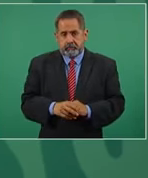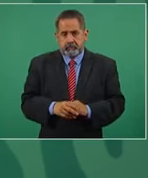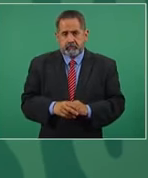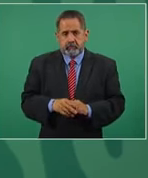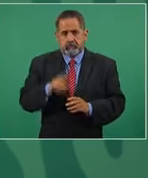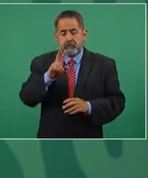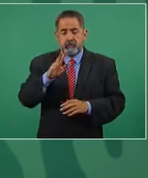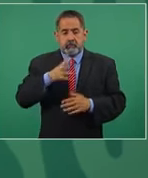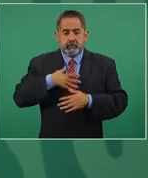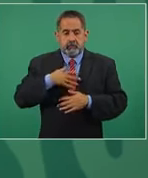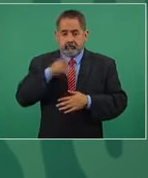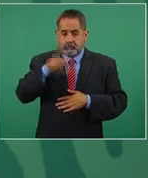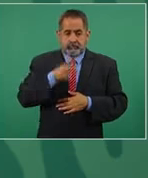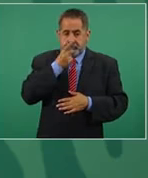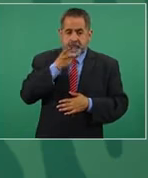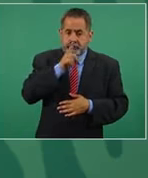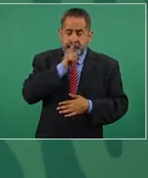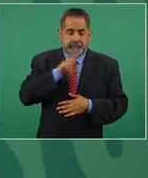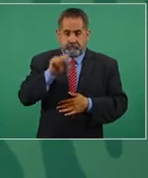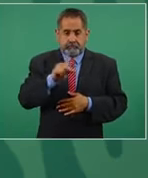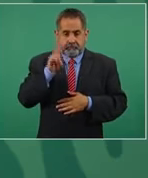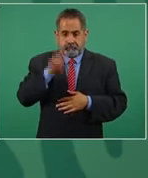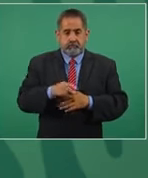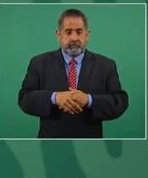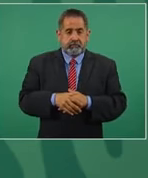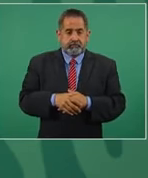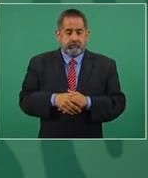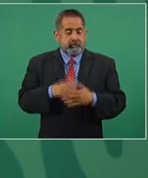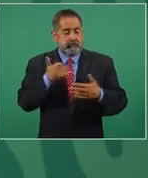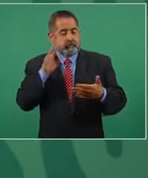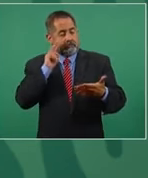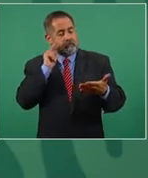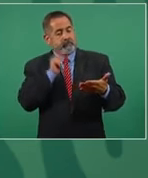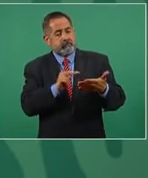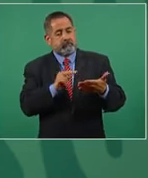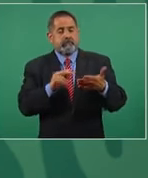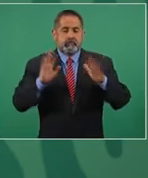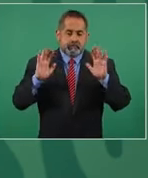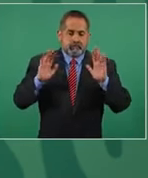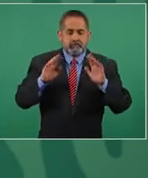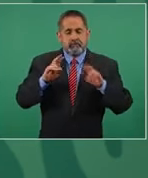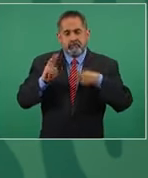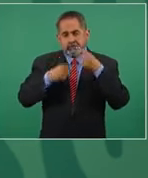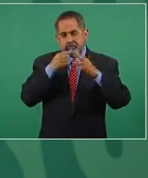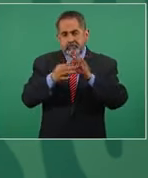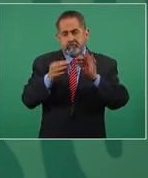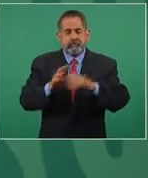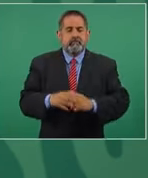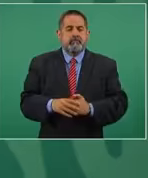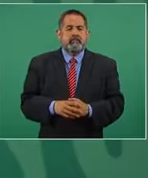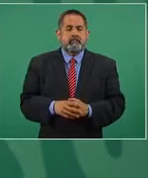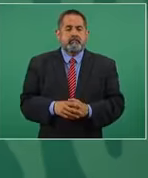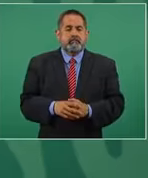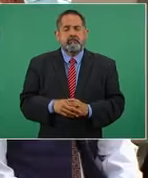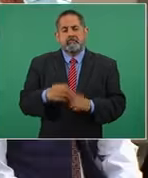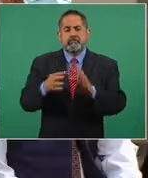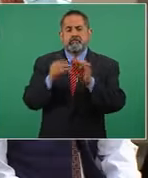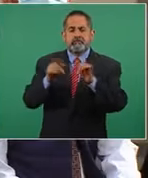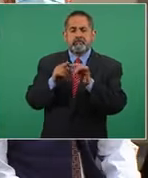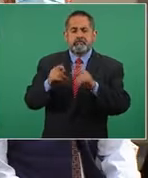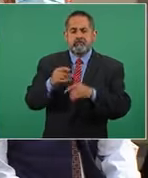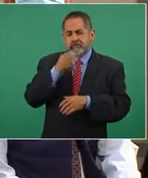manera. Yo no digo mentiras. Sí, fue de una manera si muy irrespetuosa. Si lo hubiese visto, te lo diría, pero no lo vi. Bueno, pues nada más como